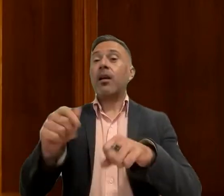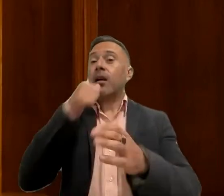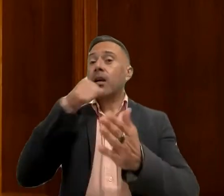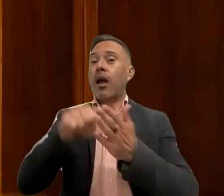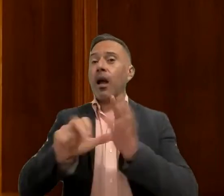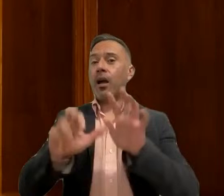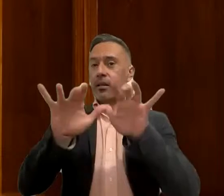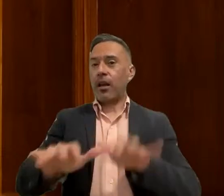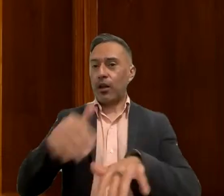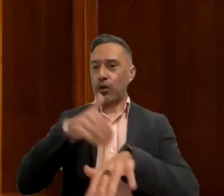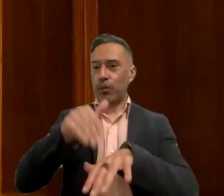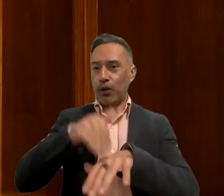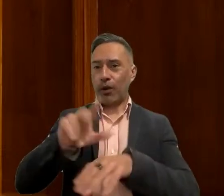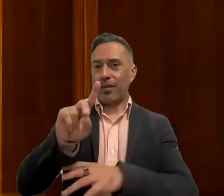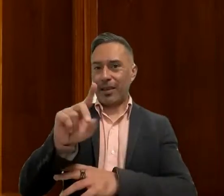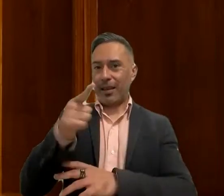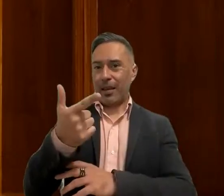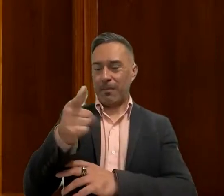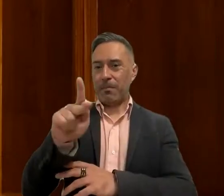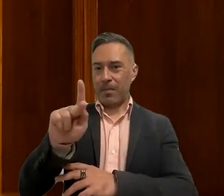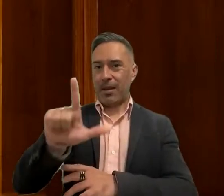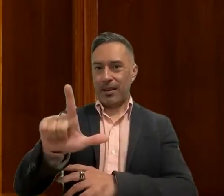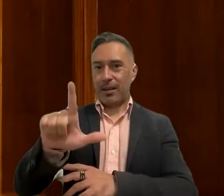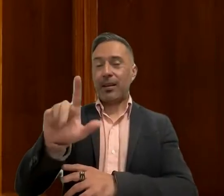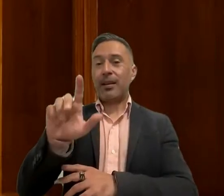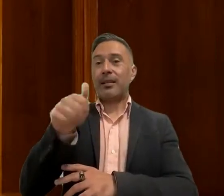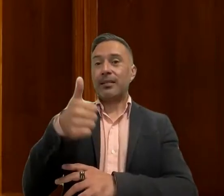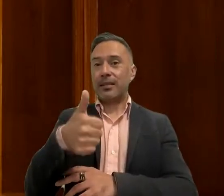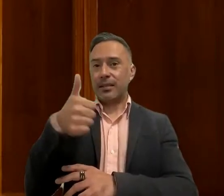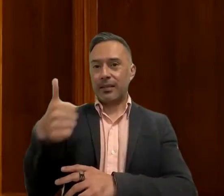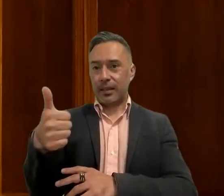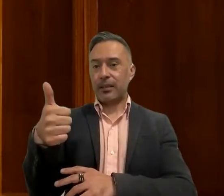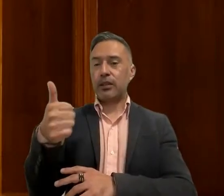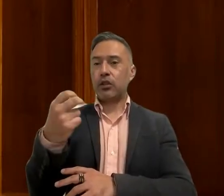número DGPL